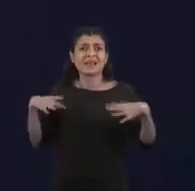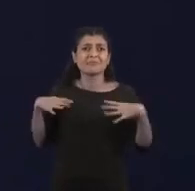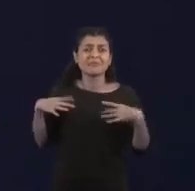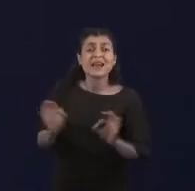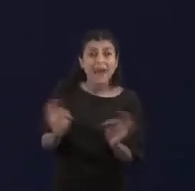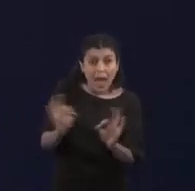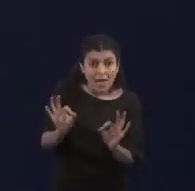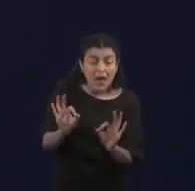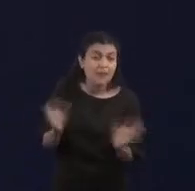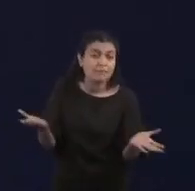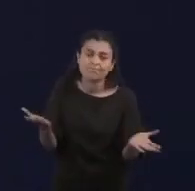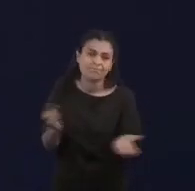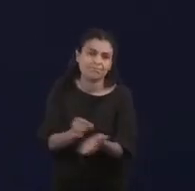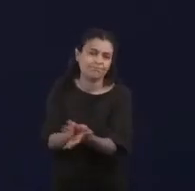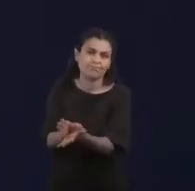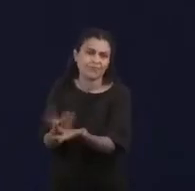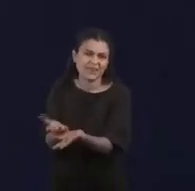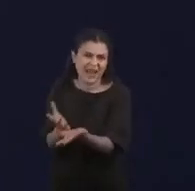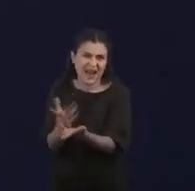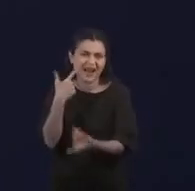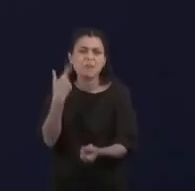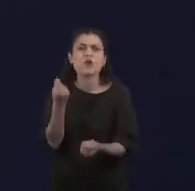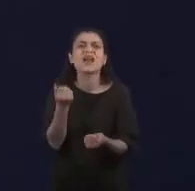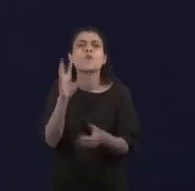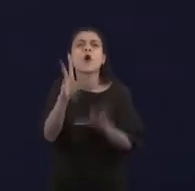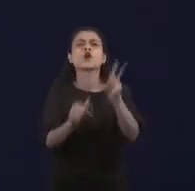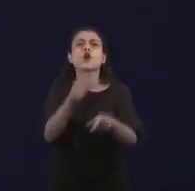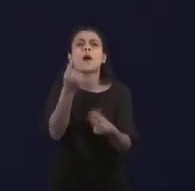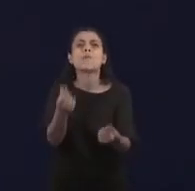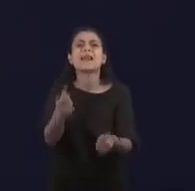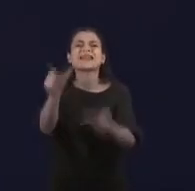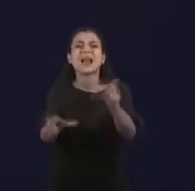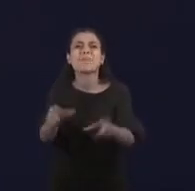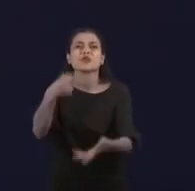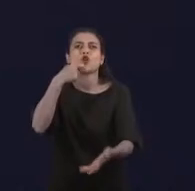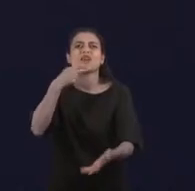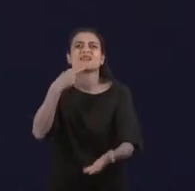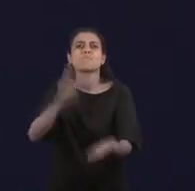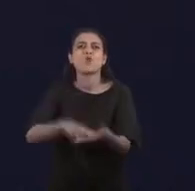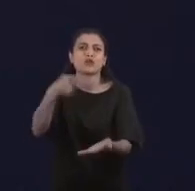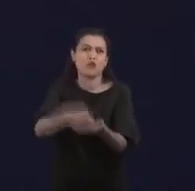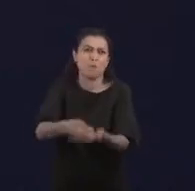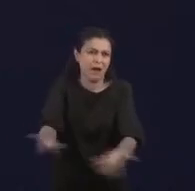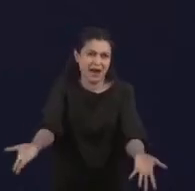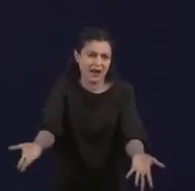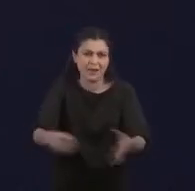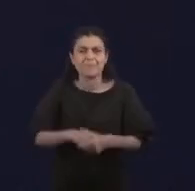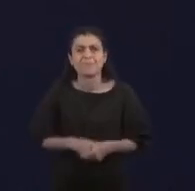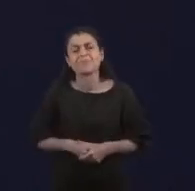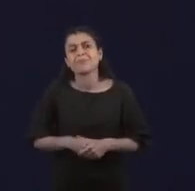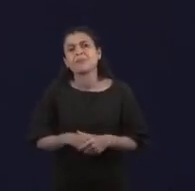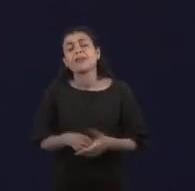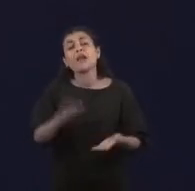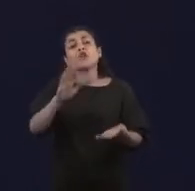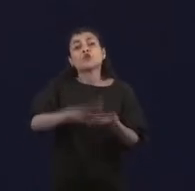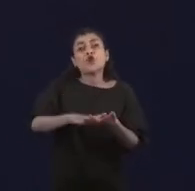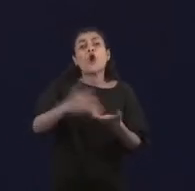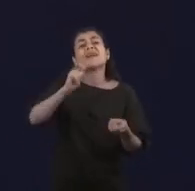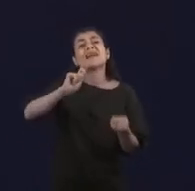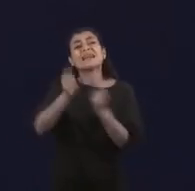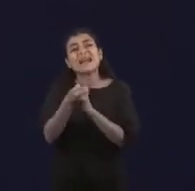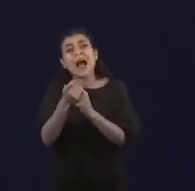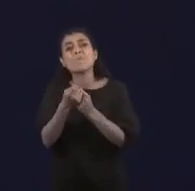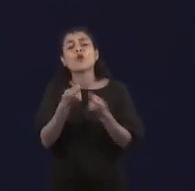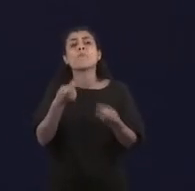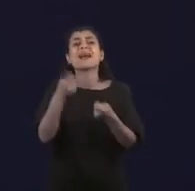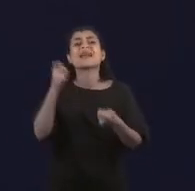qué quitarle un solo peso del bolsillo al contribuyente. Con respecto al cambio de régimen monetario, bueno, es parte de